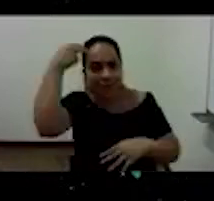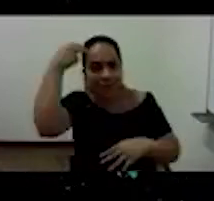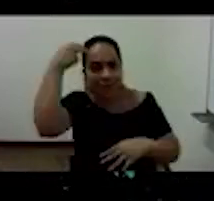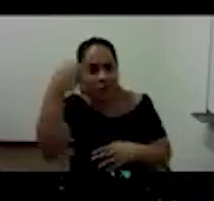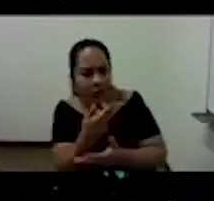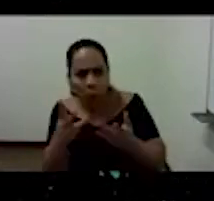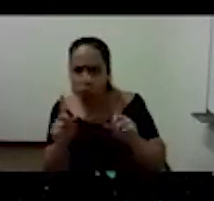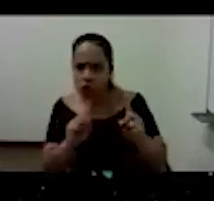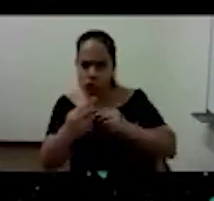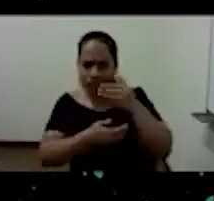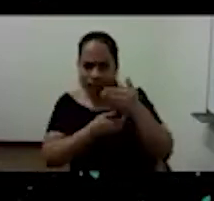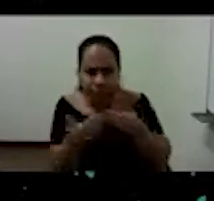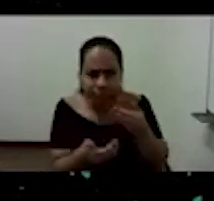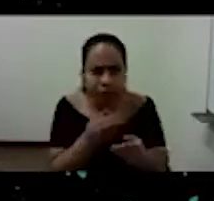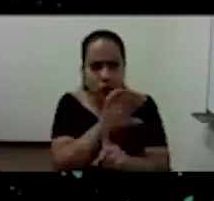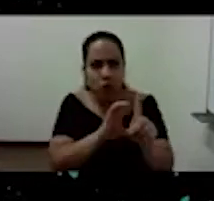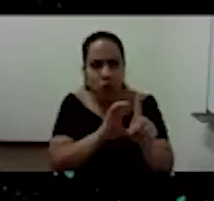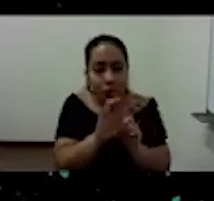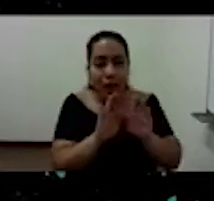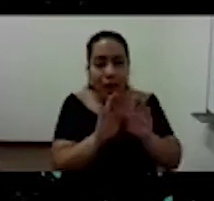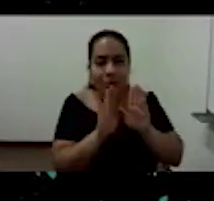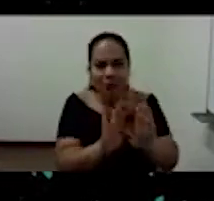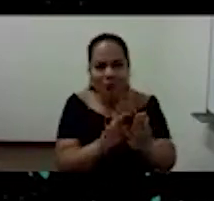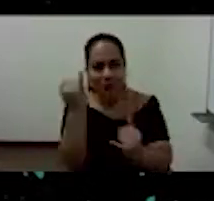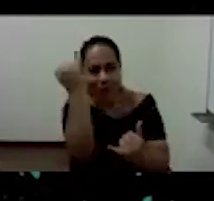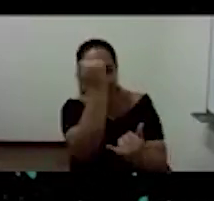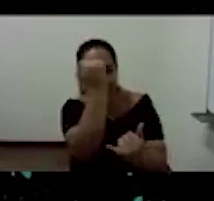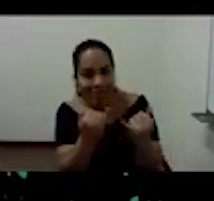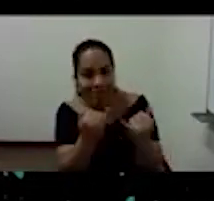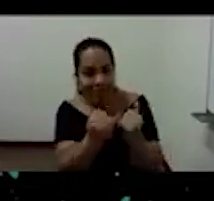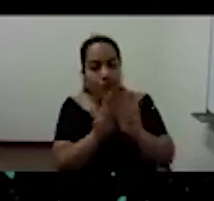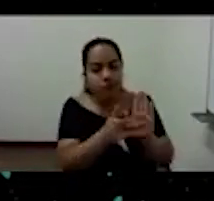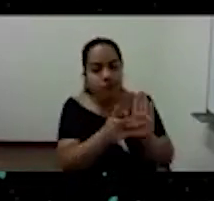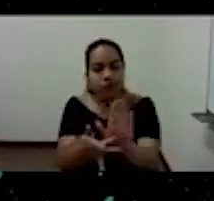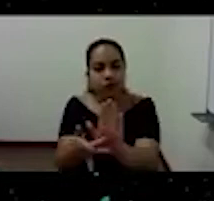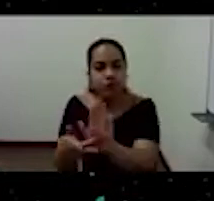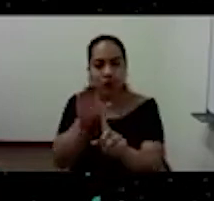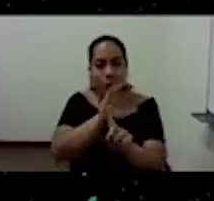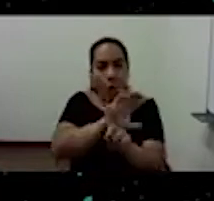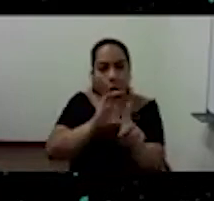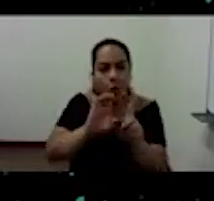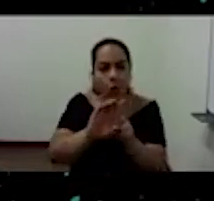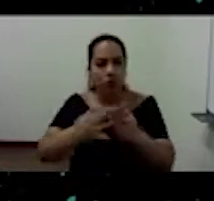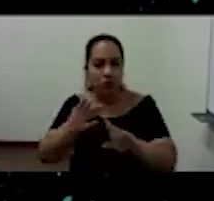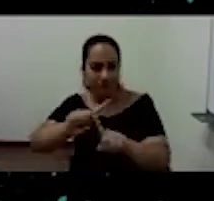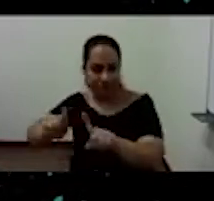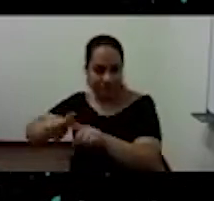todos estos procesos culturales que denotan una identidad para cada comunidad.